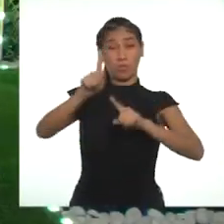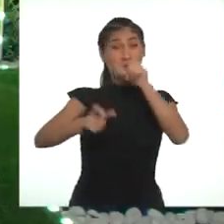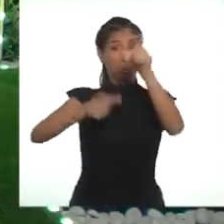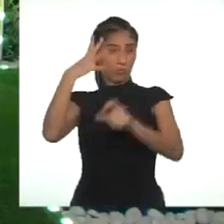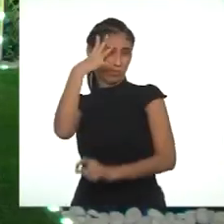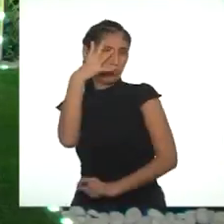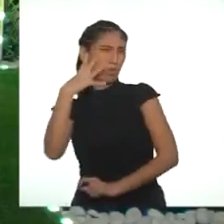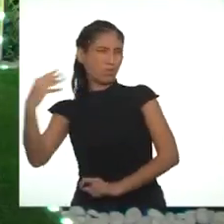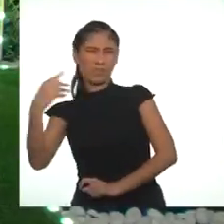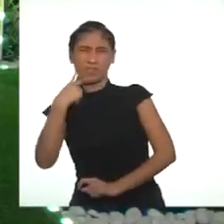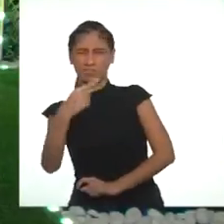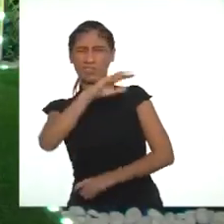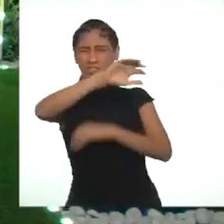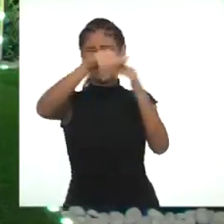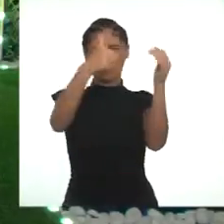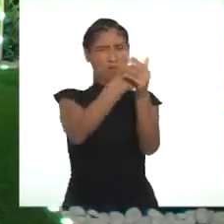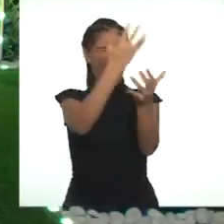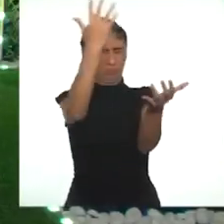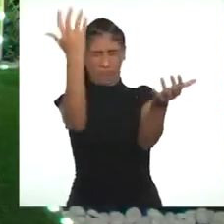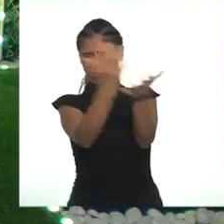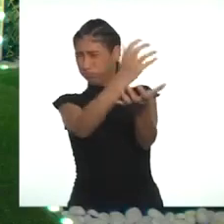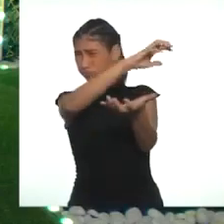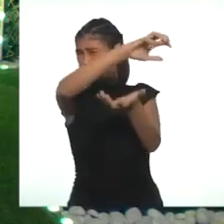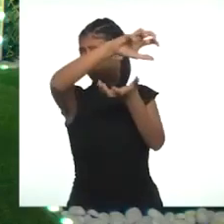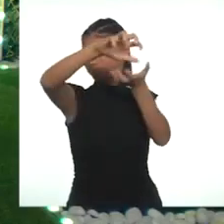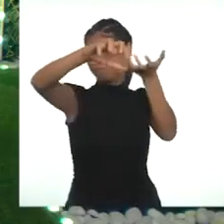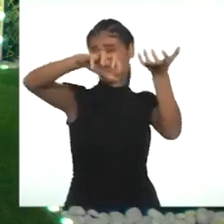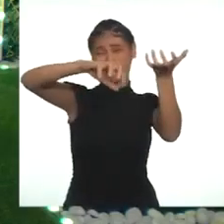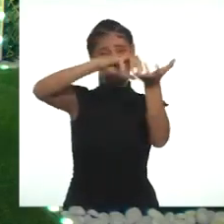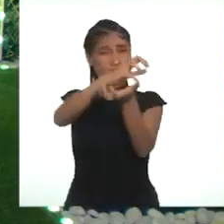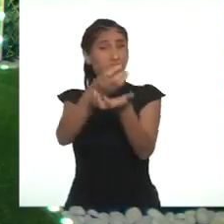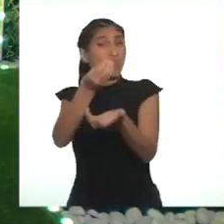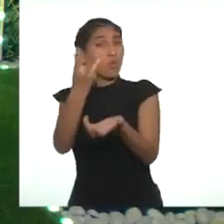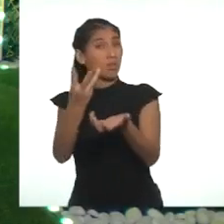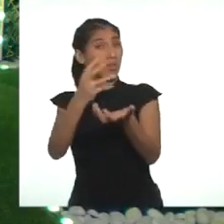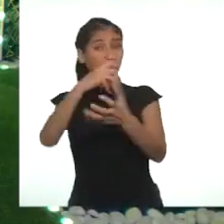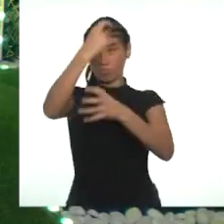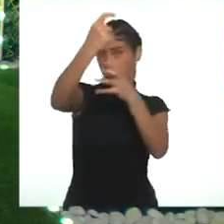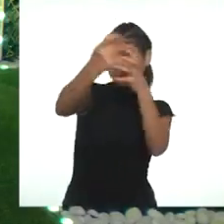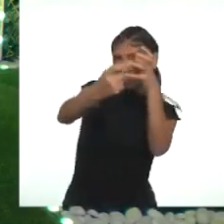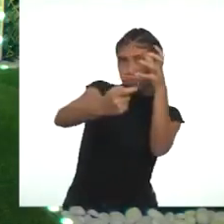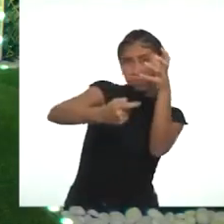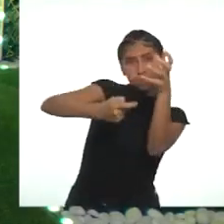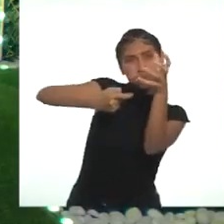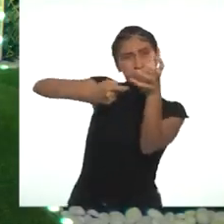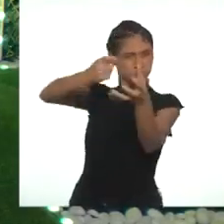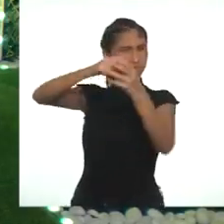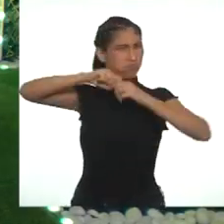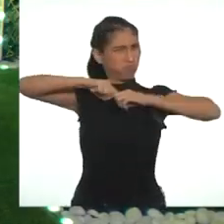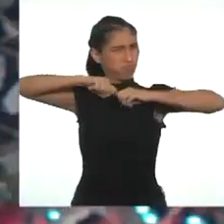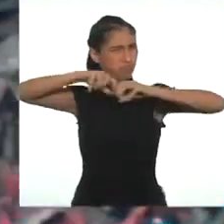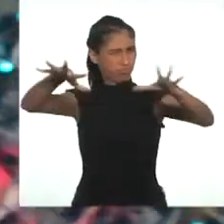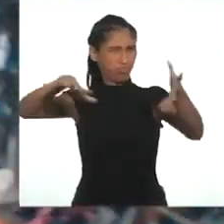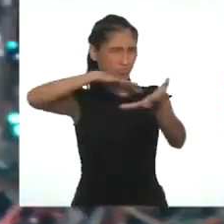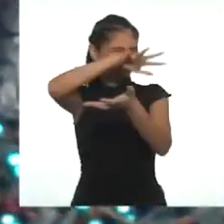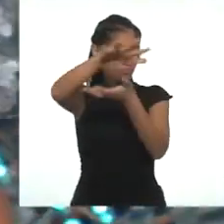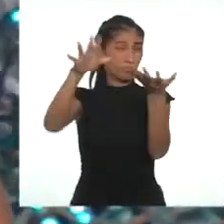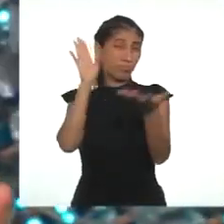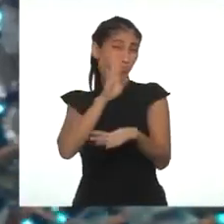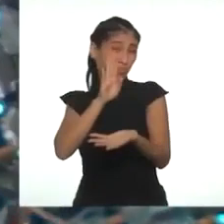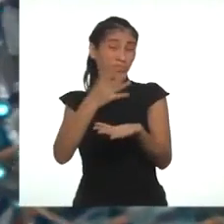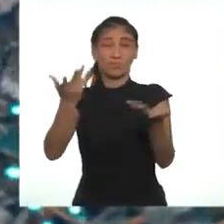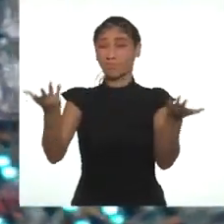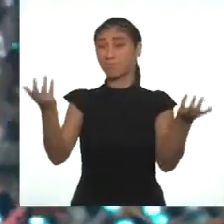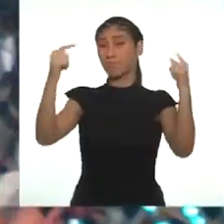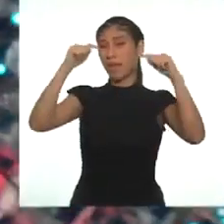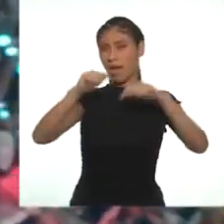algunos expertos le dicen la catástrofe ambiental, porque afecta a todo el planeta a gran escala. Hagamos que